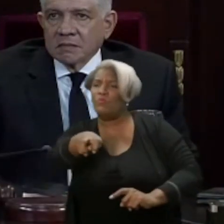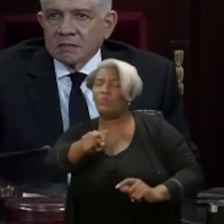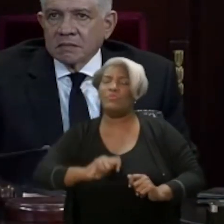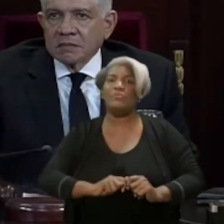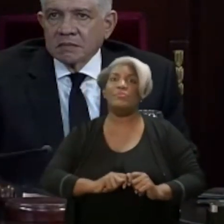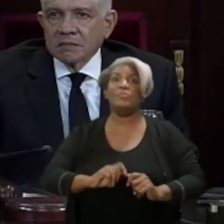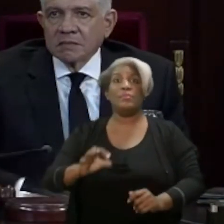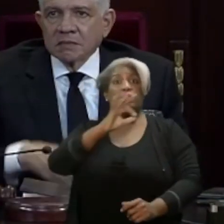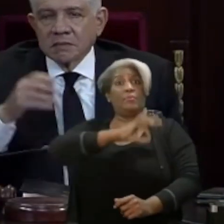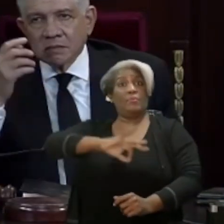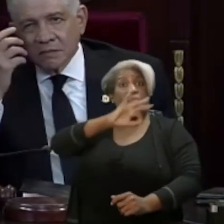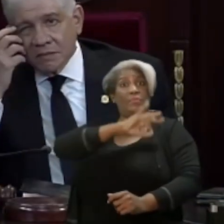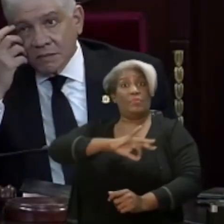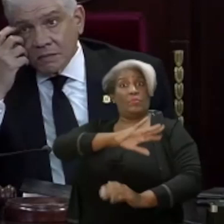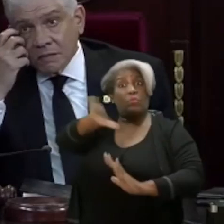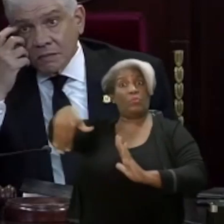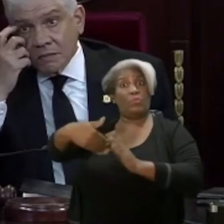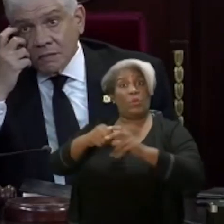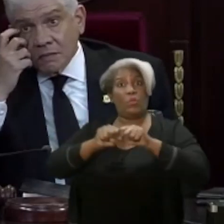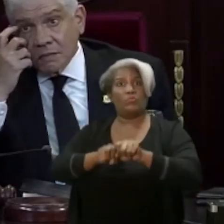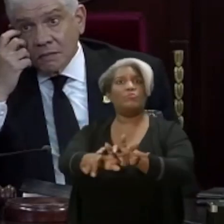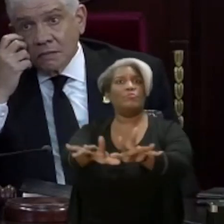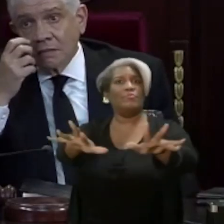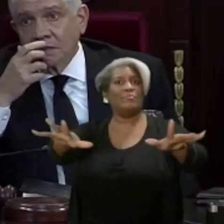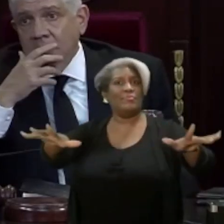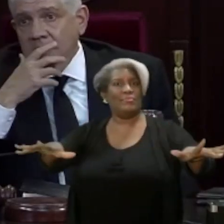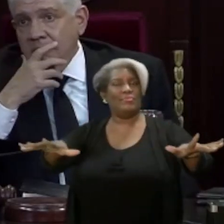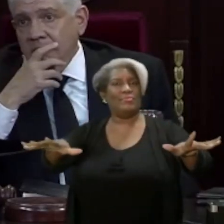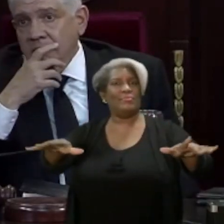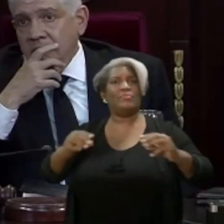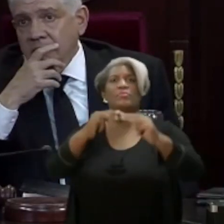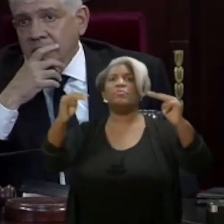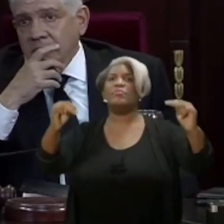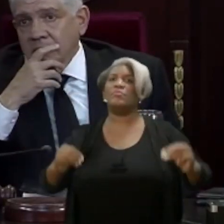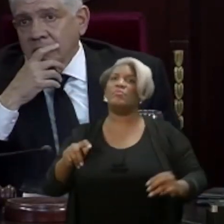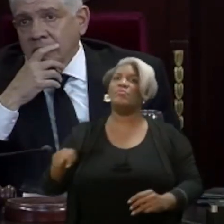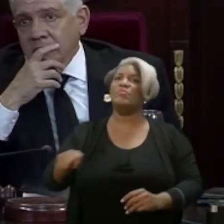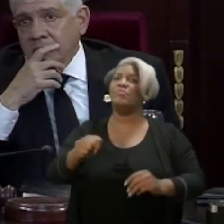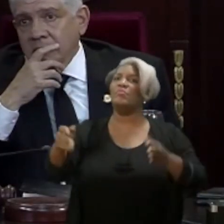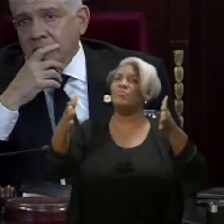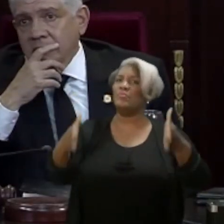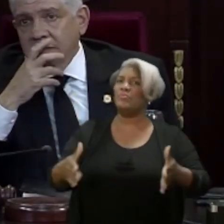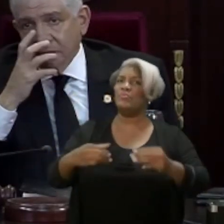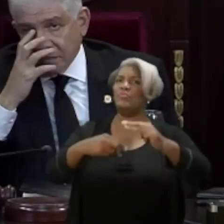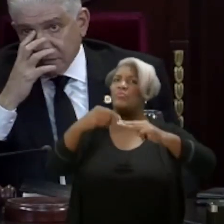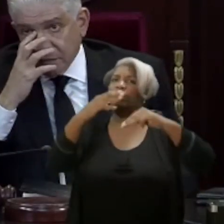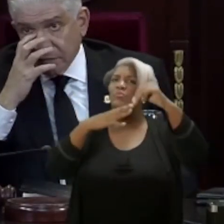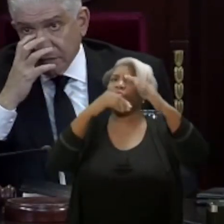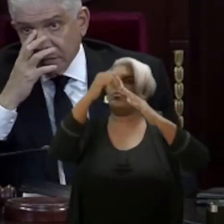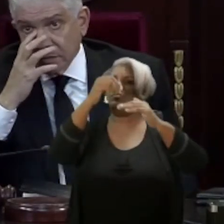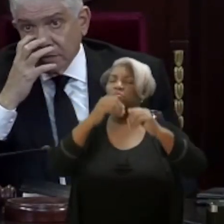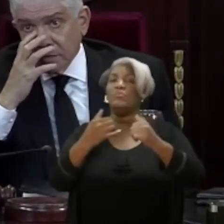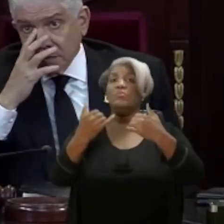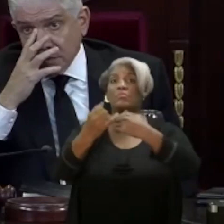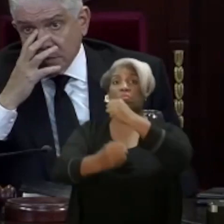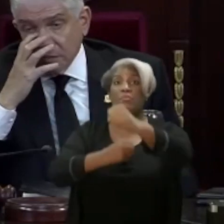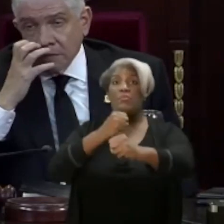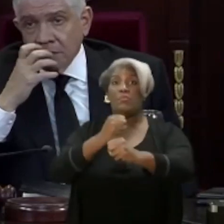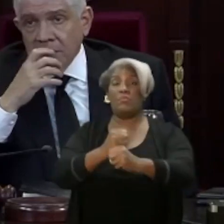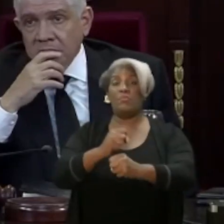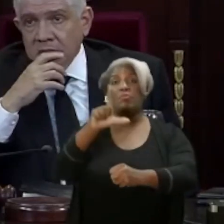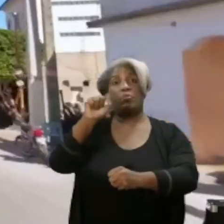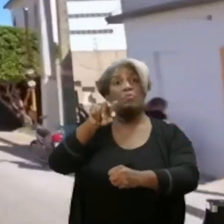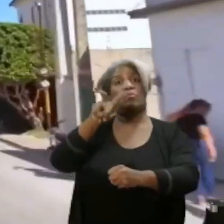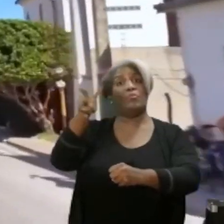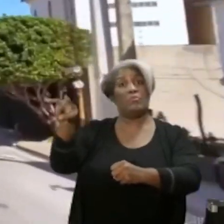los beneficios del turismo en todo el país. El Ministerio de Turismo ha construido, entre otras obras, este 2022, el Malecón